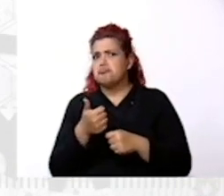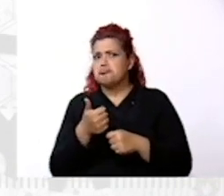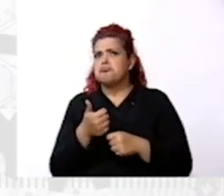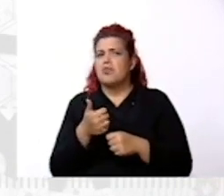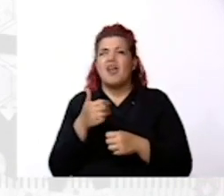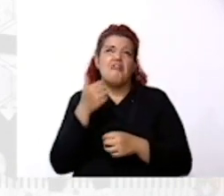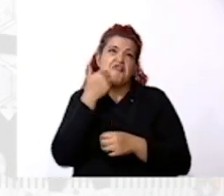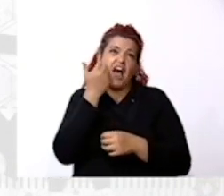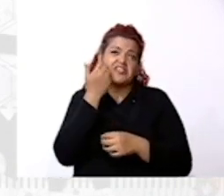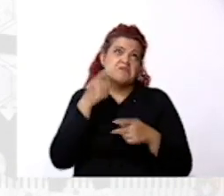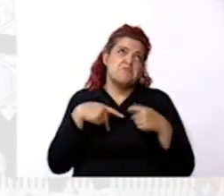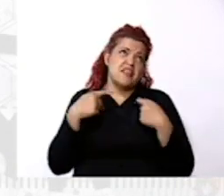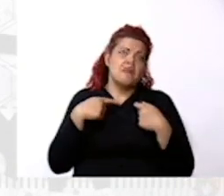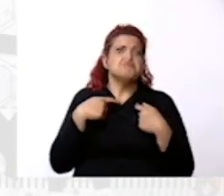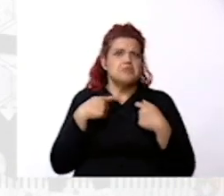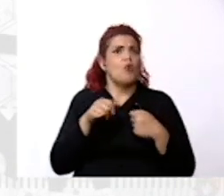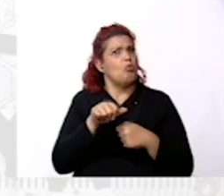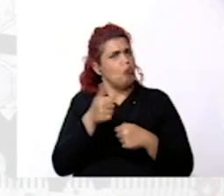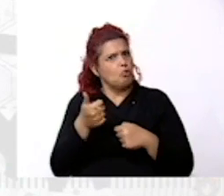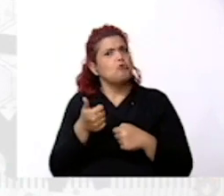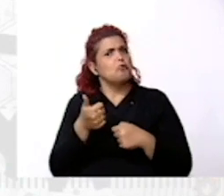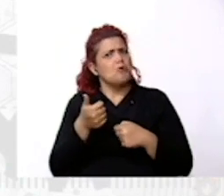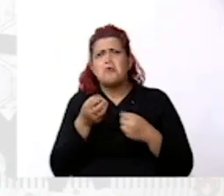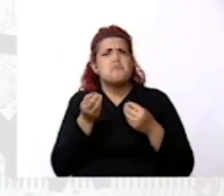facilitarnos nuestra vida. Hay